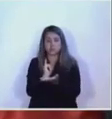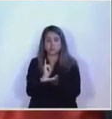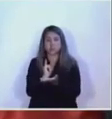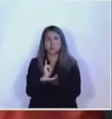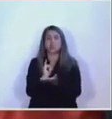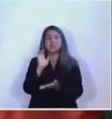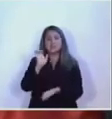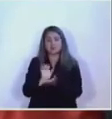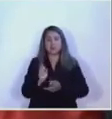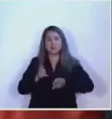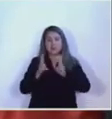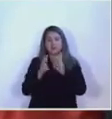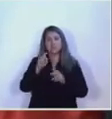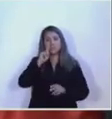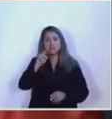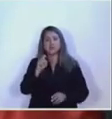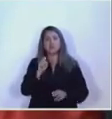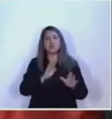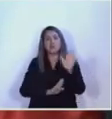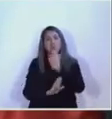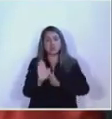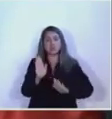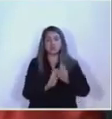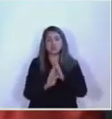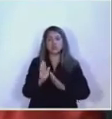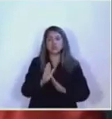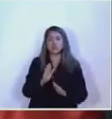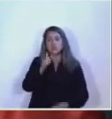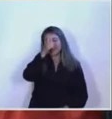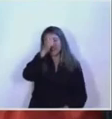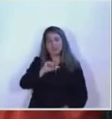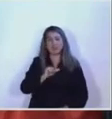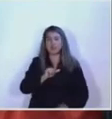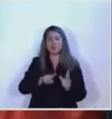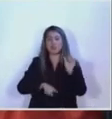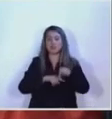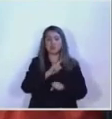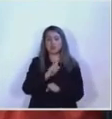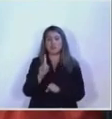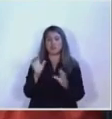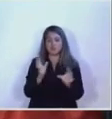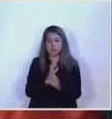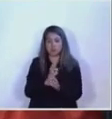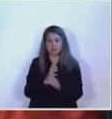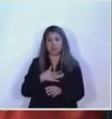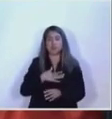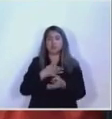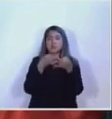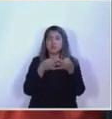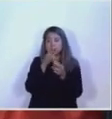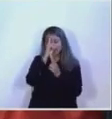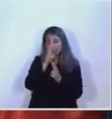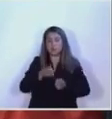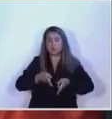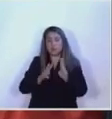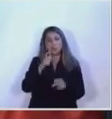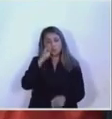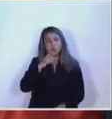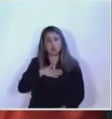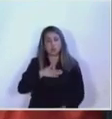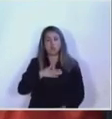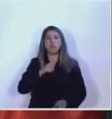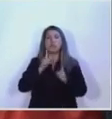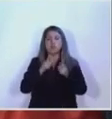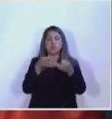Estado de Derecho, dando certezas de protección y de condena a la violencia en cualquiera de sus formas. Si queremos garantizar el respeto a los derechos humanos, debemos